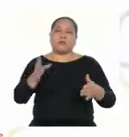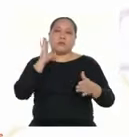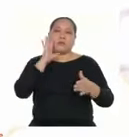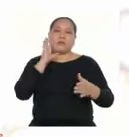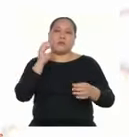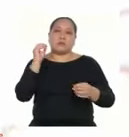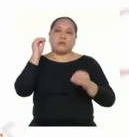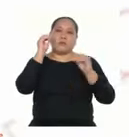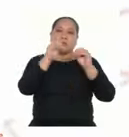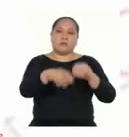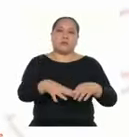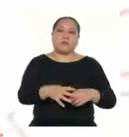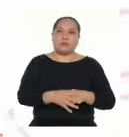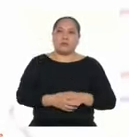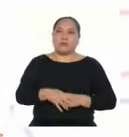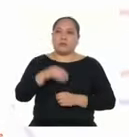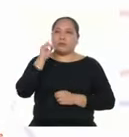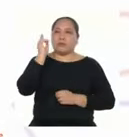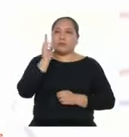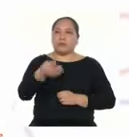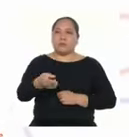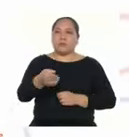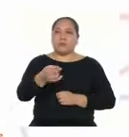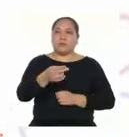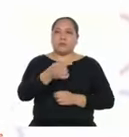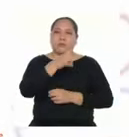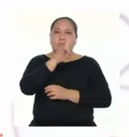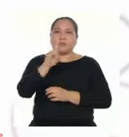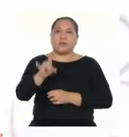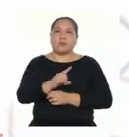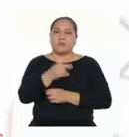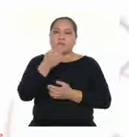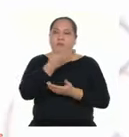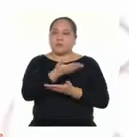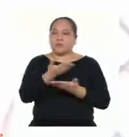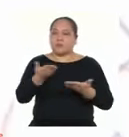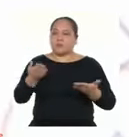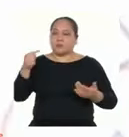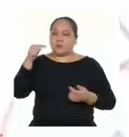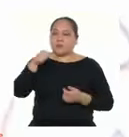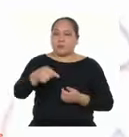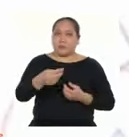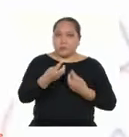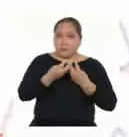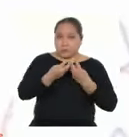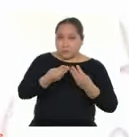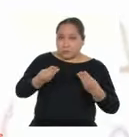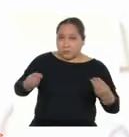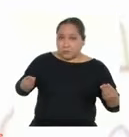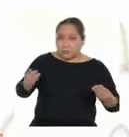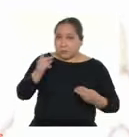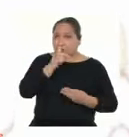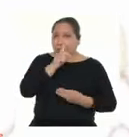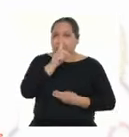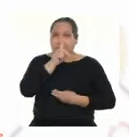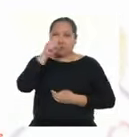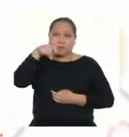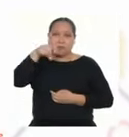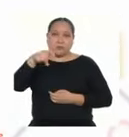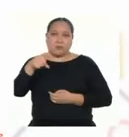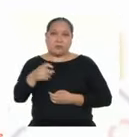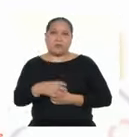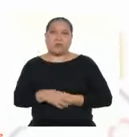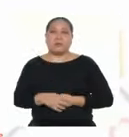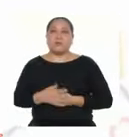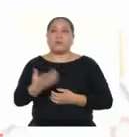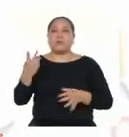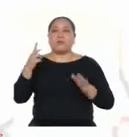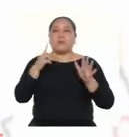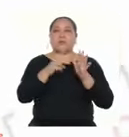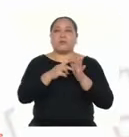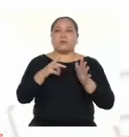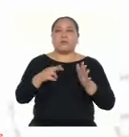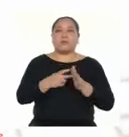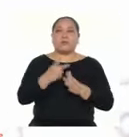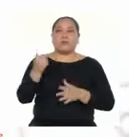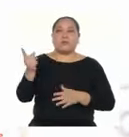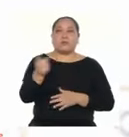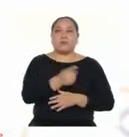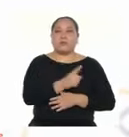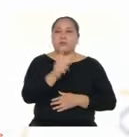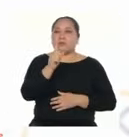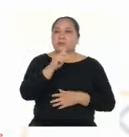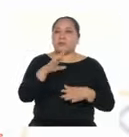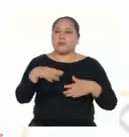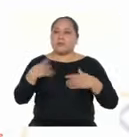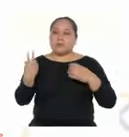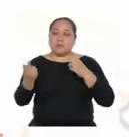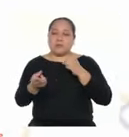descartables. Prohíbe el consumo de aquellos productos de este material que son innecesarios, es decir, aquellos que no